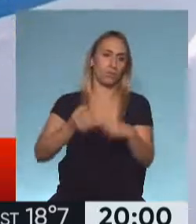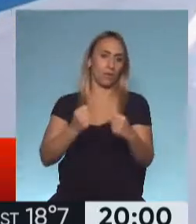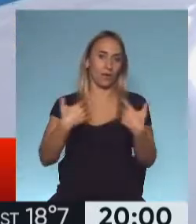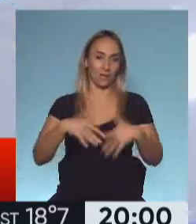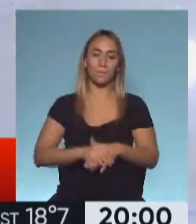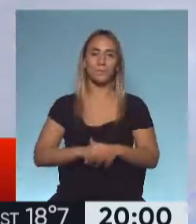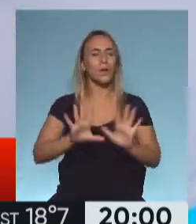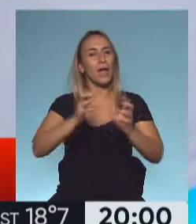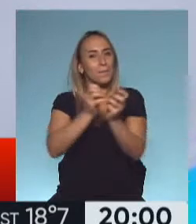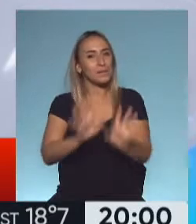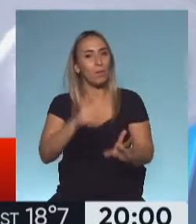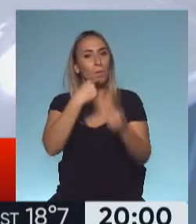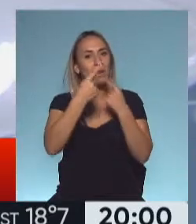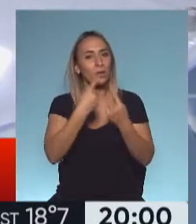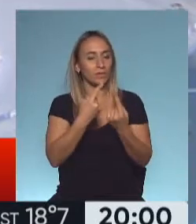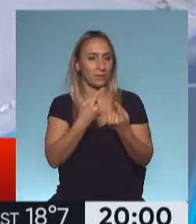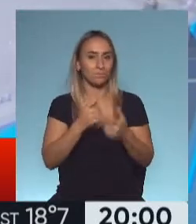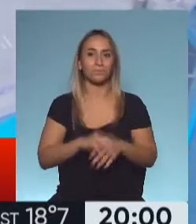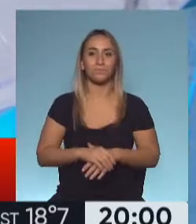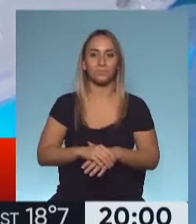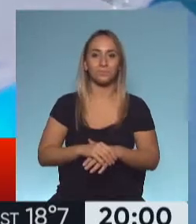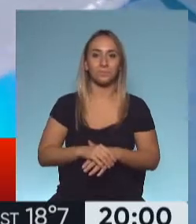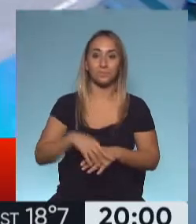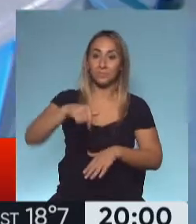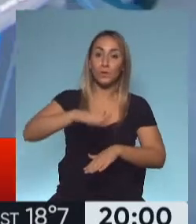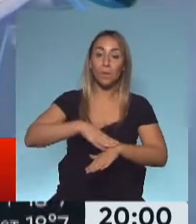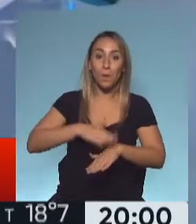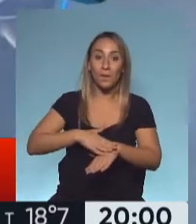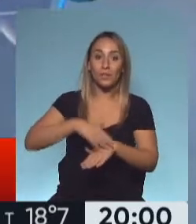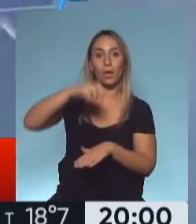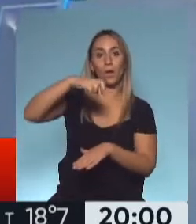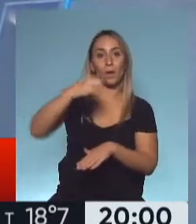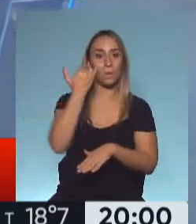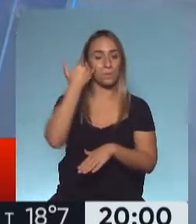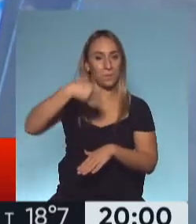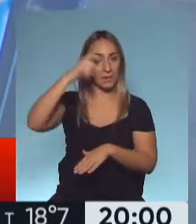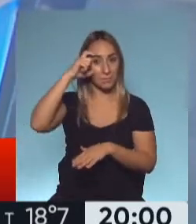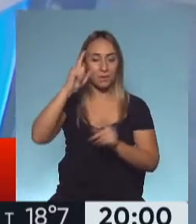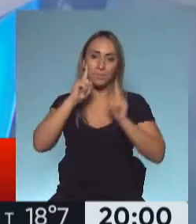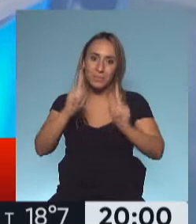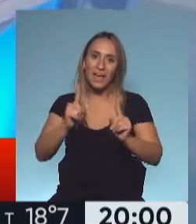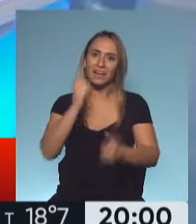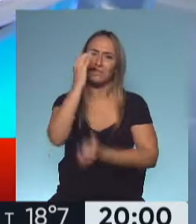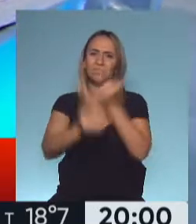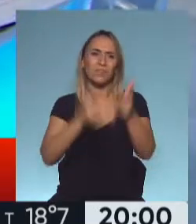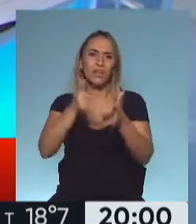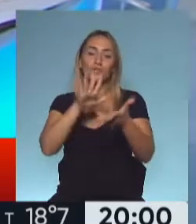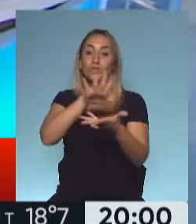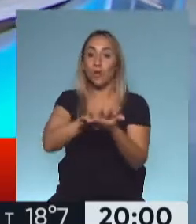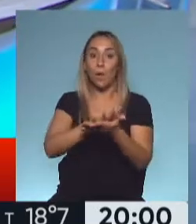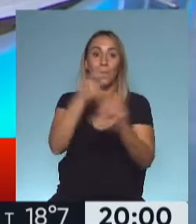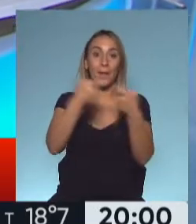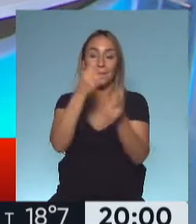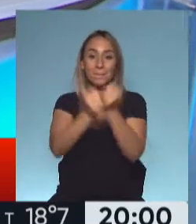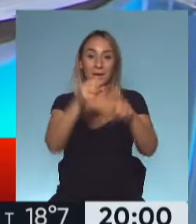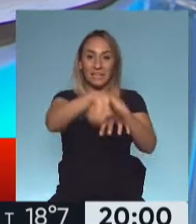sirven de guía. Momento PYME. De esto se trata, el espacio para las pequeñas y medianas empresas, para que ustedes, que son